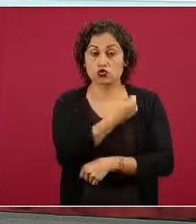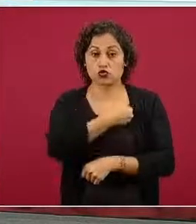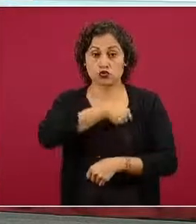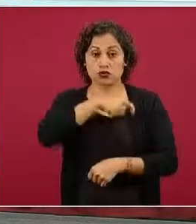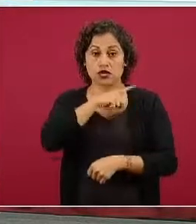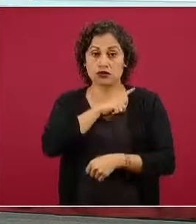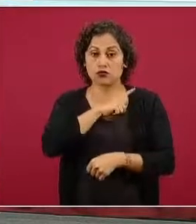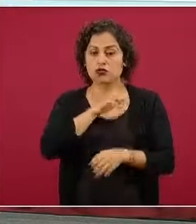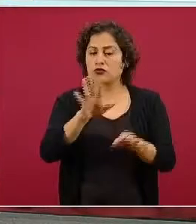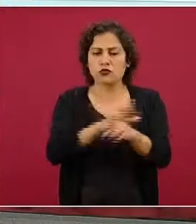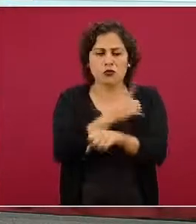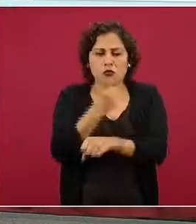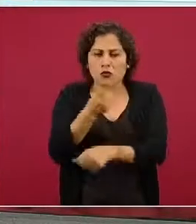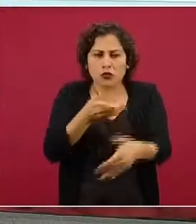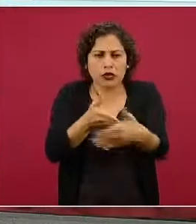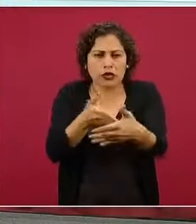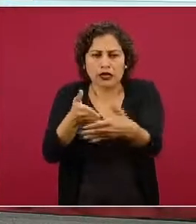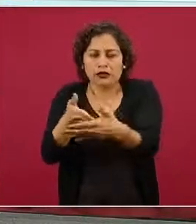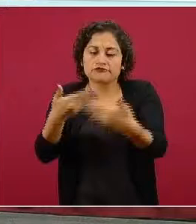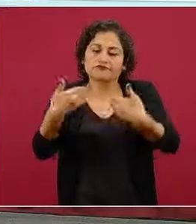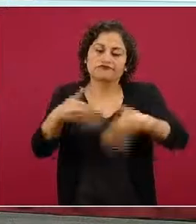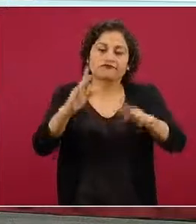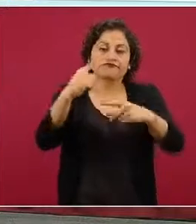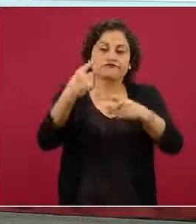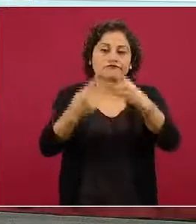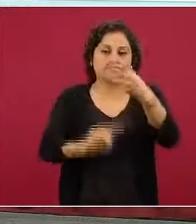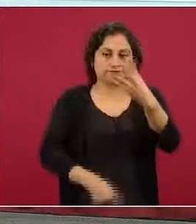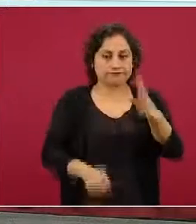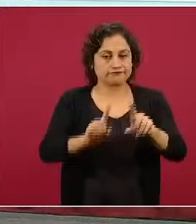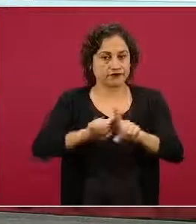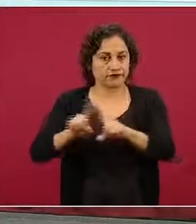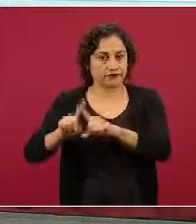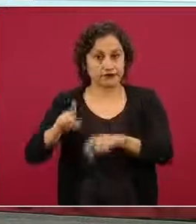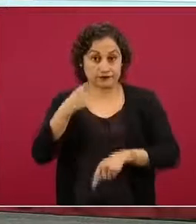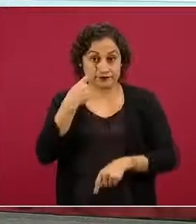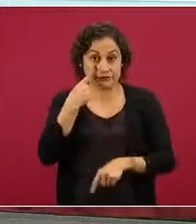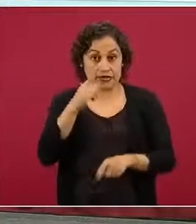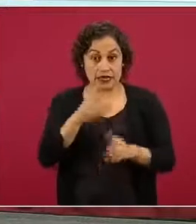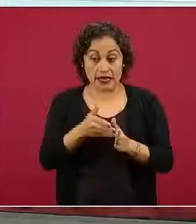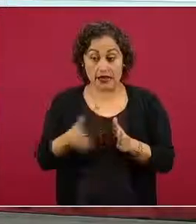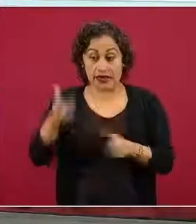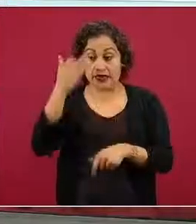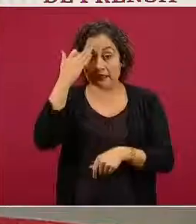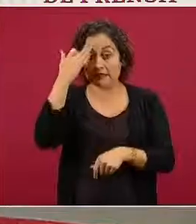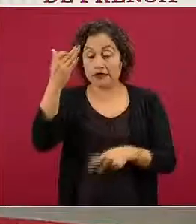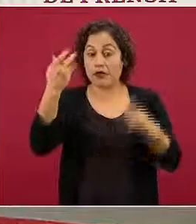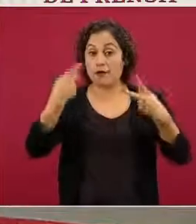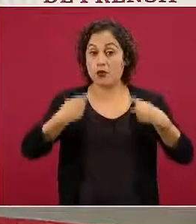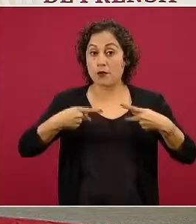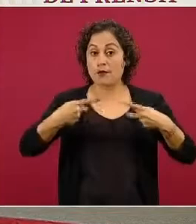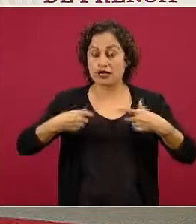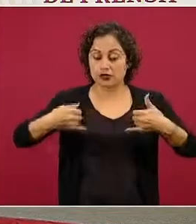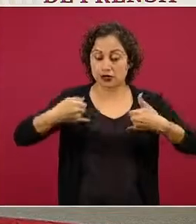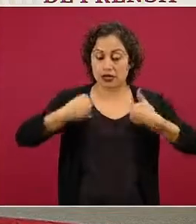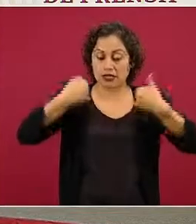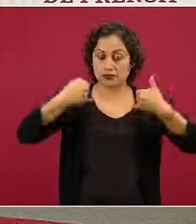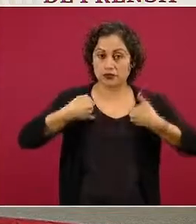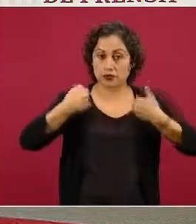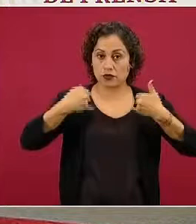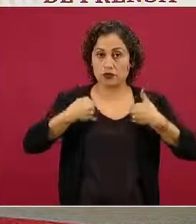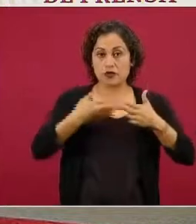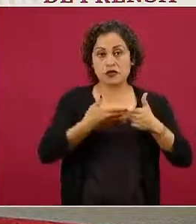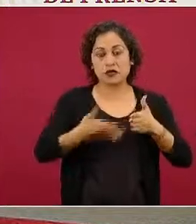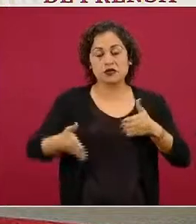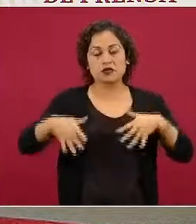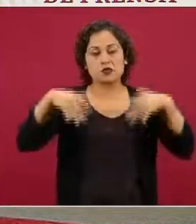por múltiples causas. La adolescencia es un periodo difícil también personalmente,